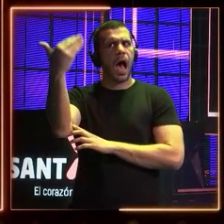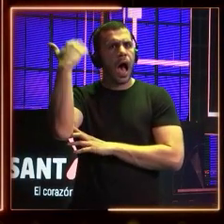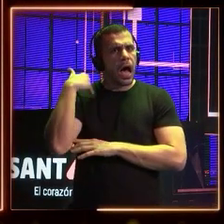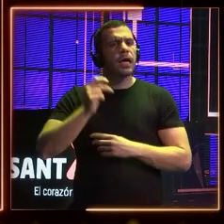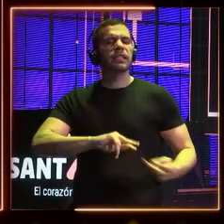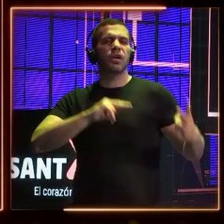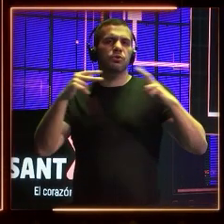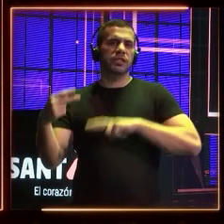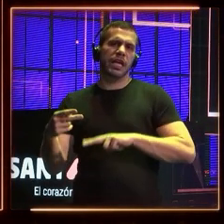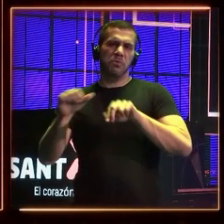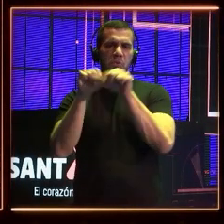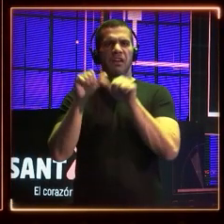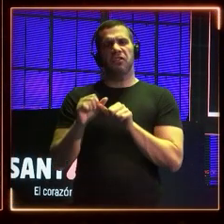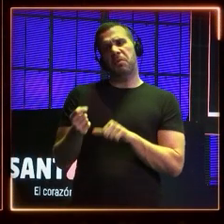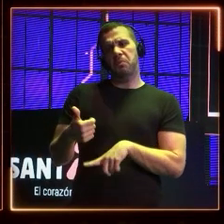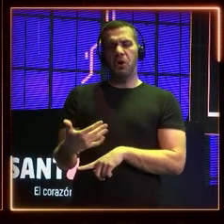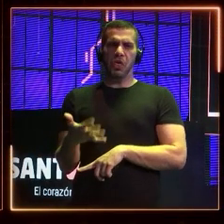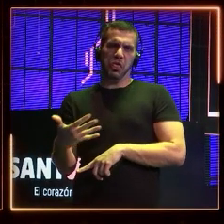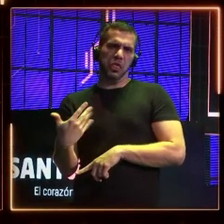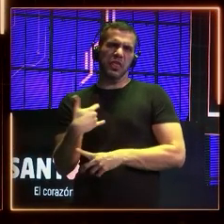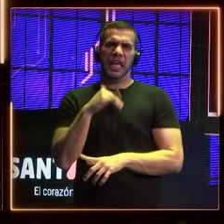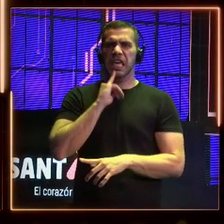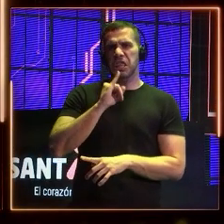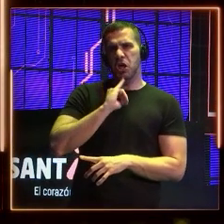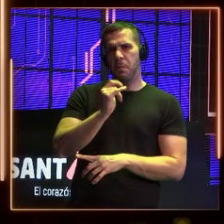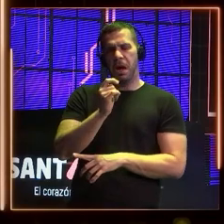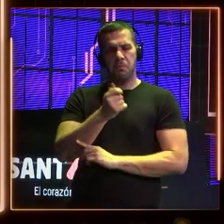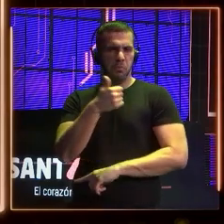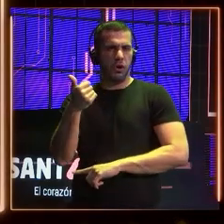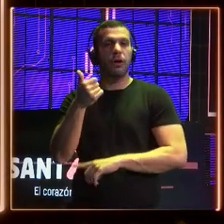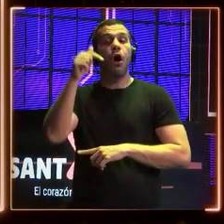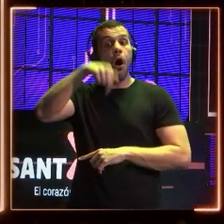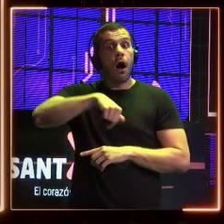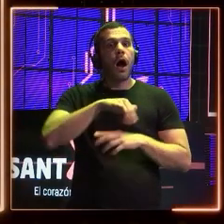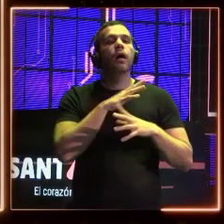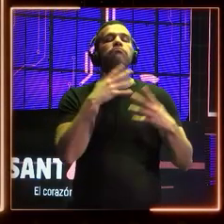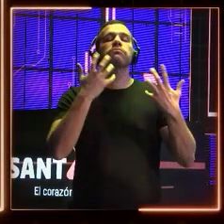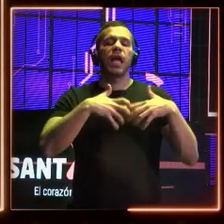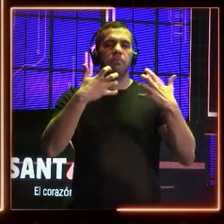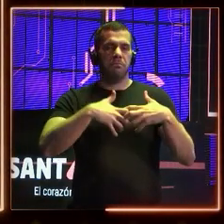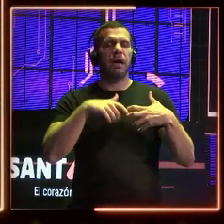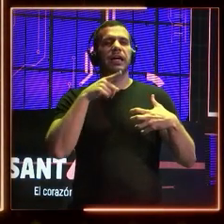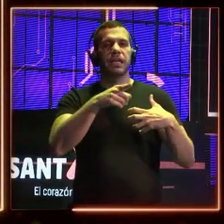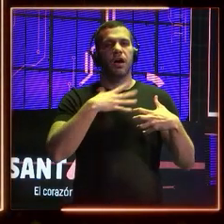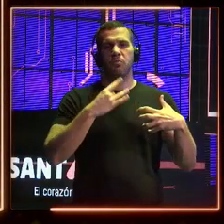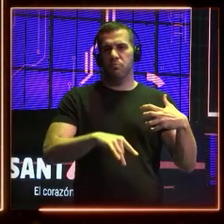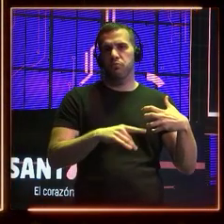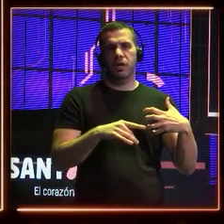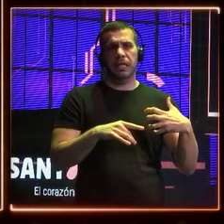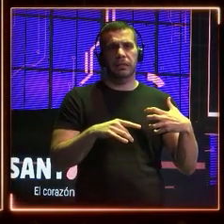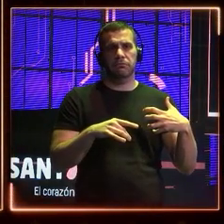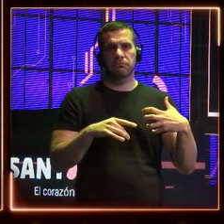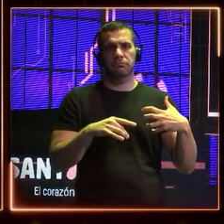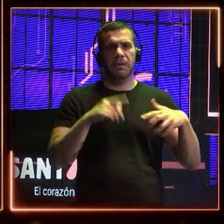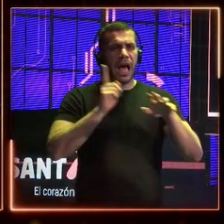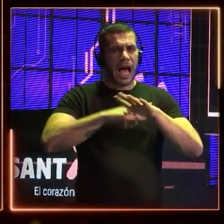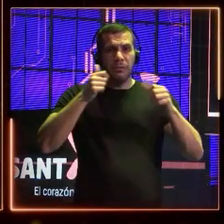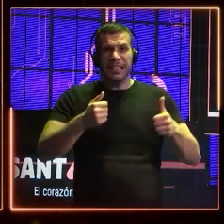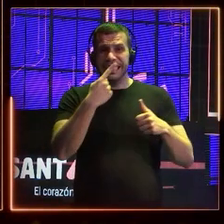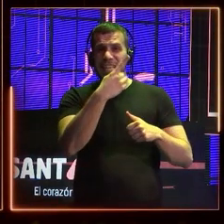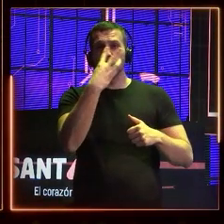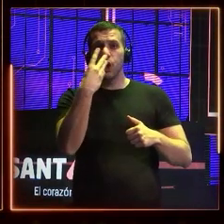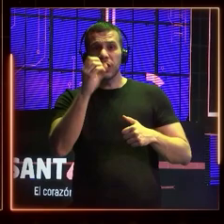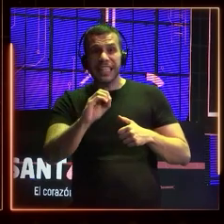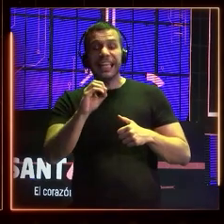bastante vulgar y con muy poquitos idiomas hoy las máquinas son capaces de traducir al nivel que traducen los humanos 130 idiomas